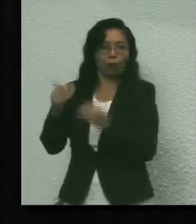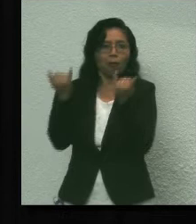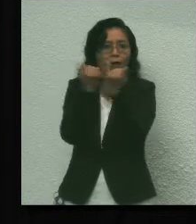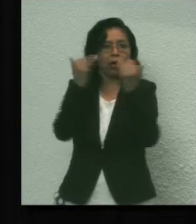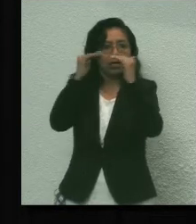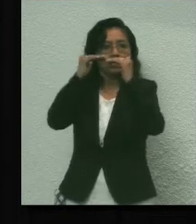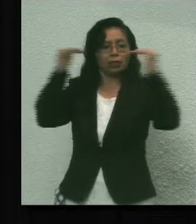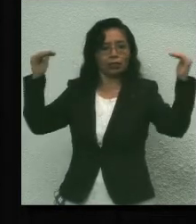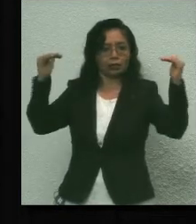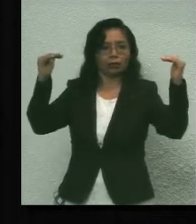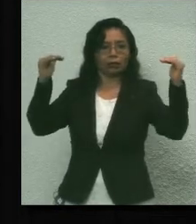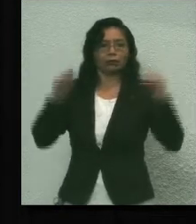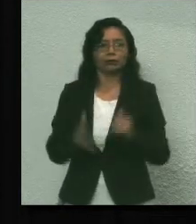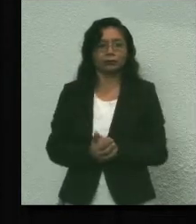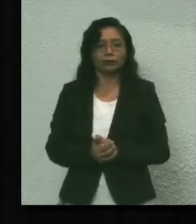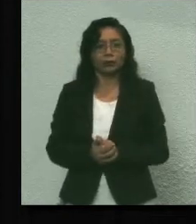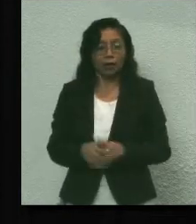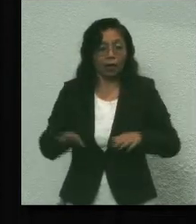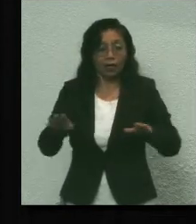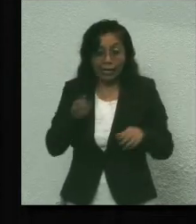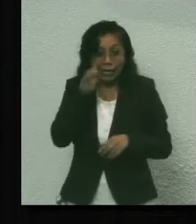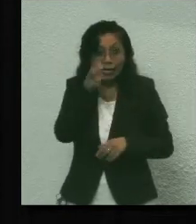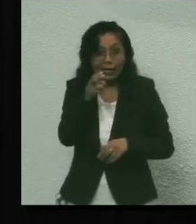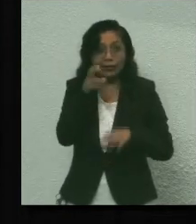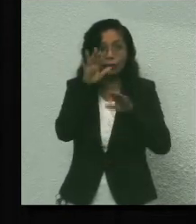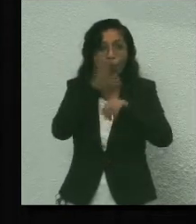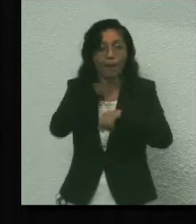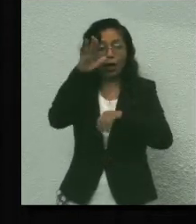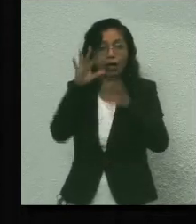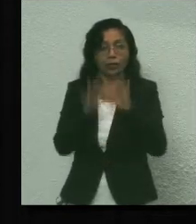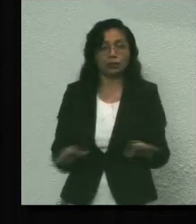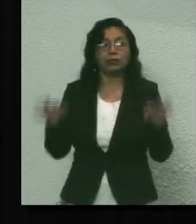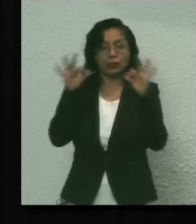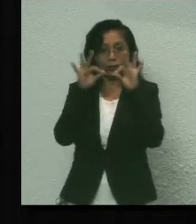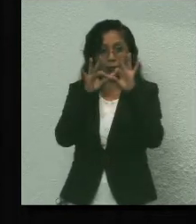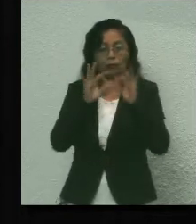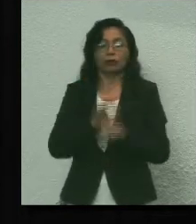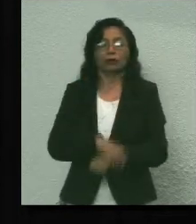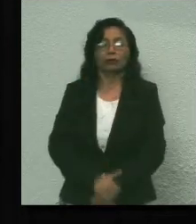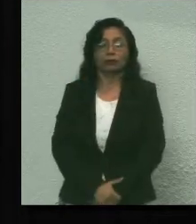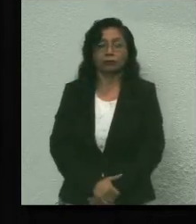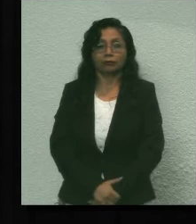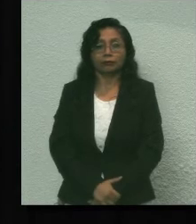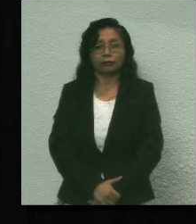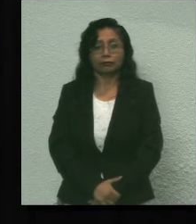en la contienda la que caracteriza a este histórico proceso electoral